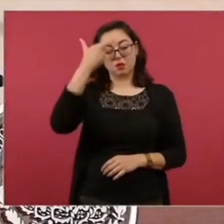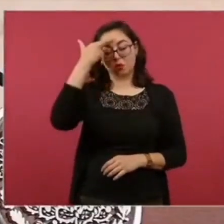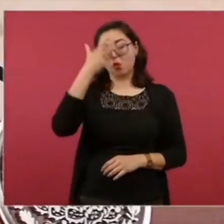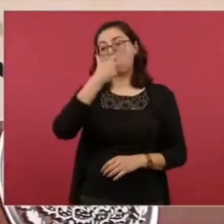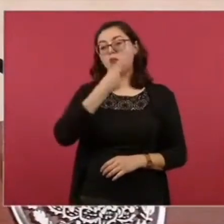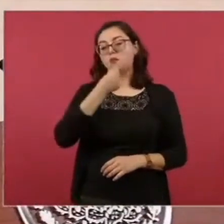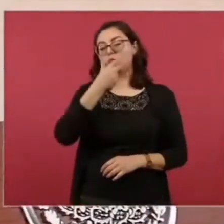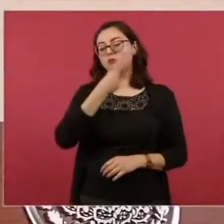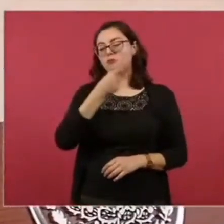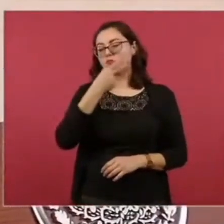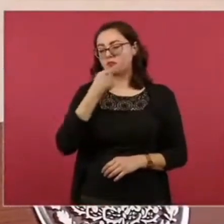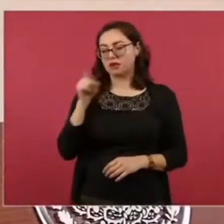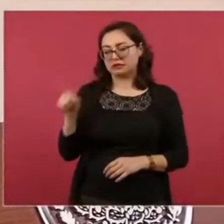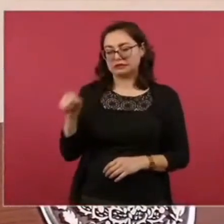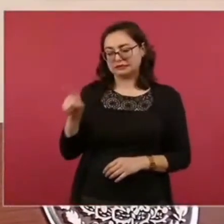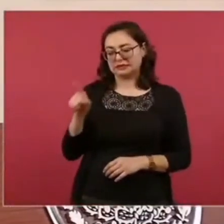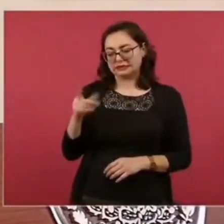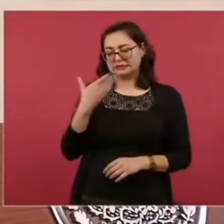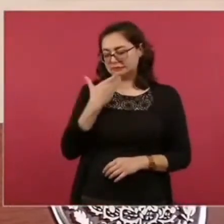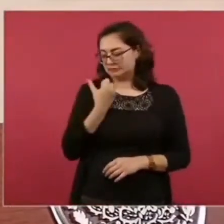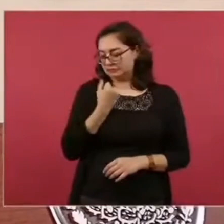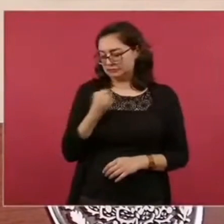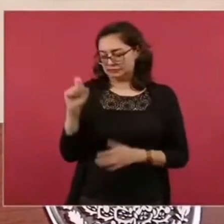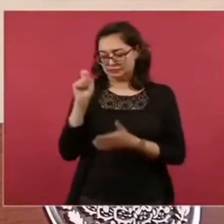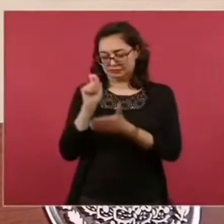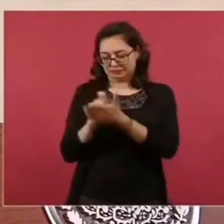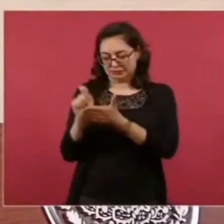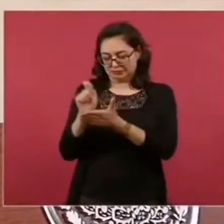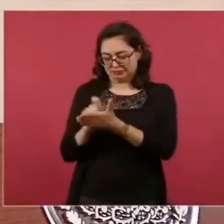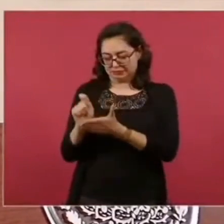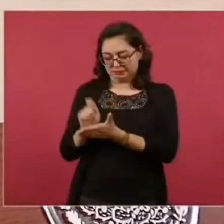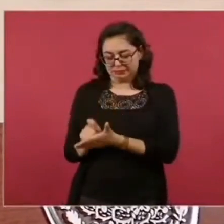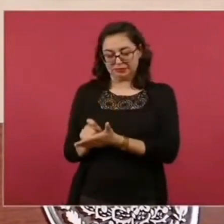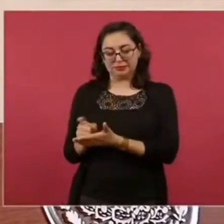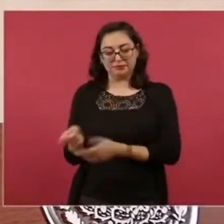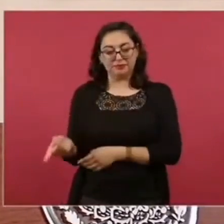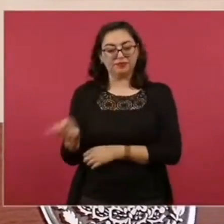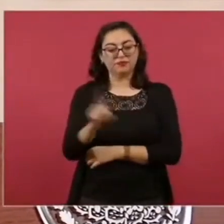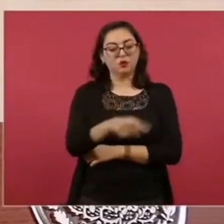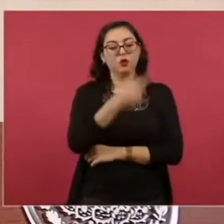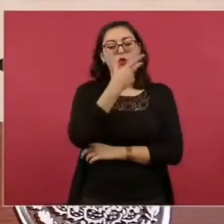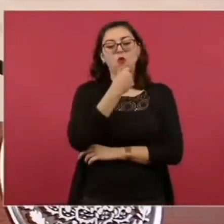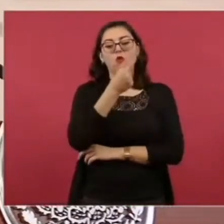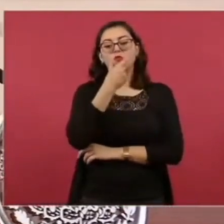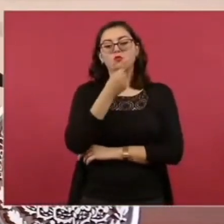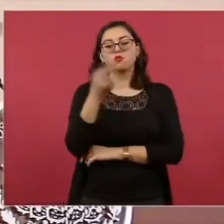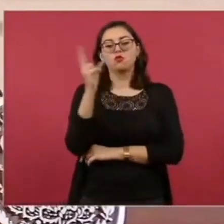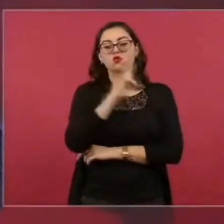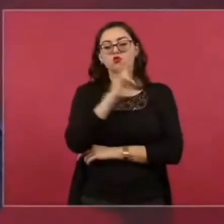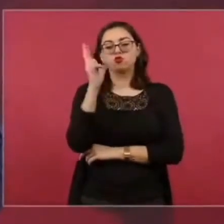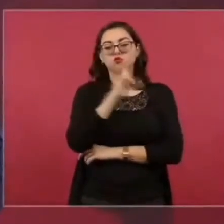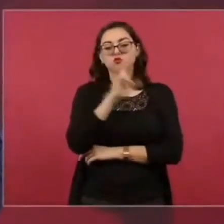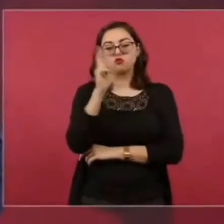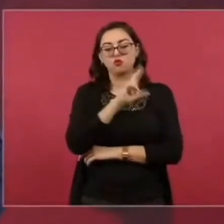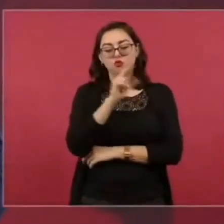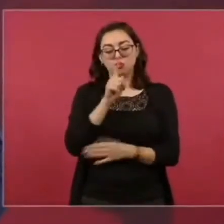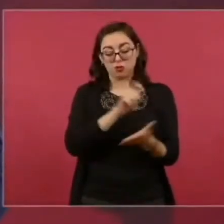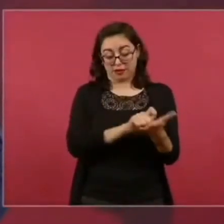una crítica, un cuestionamiento al gran escritor ruso